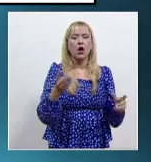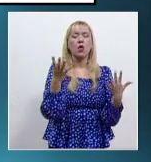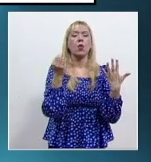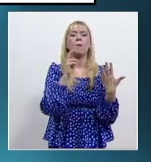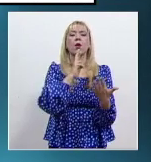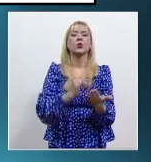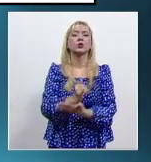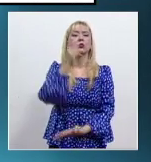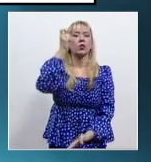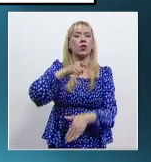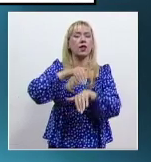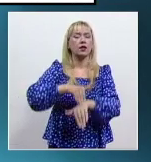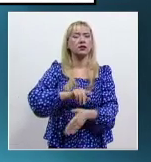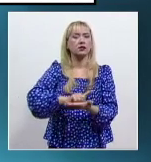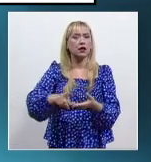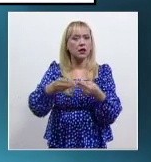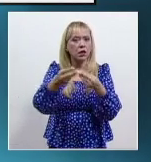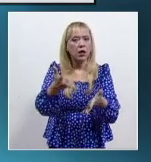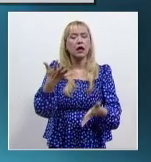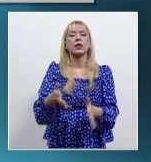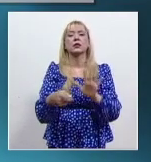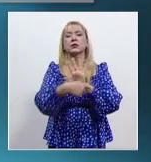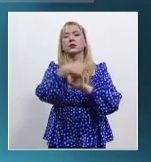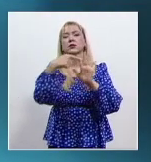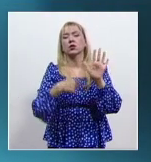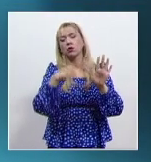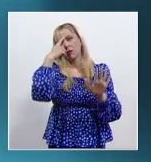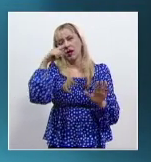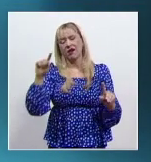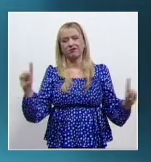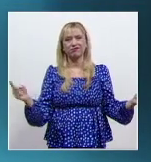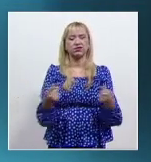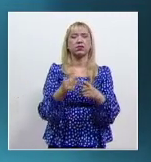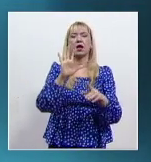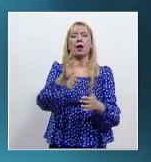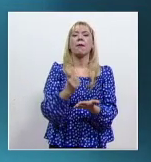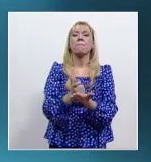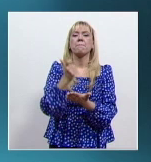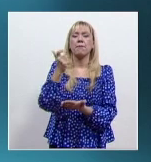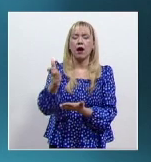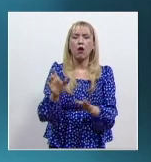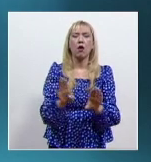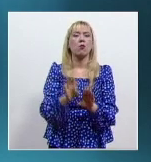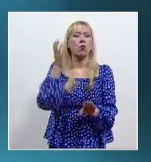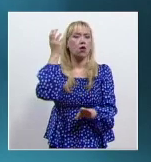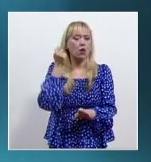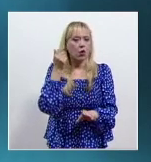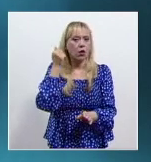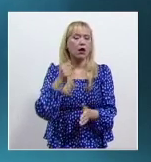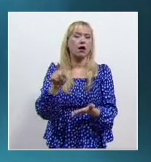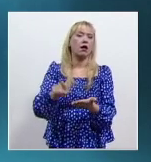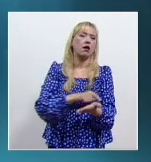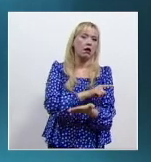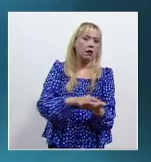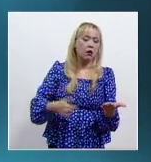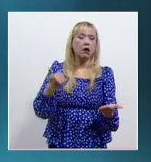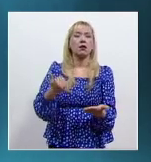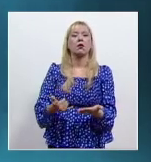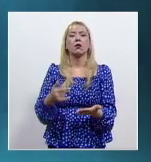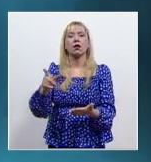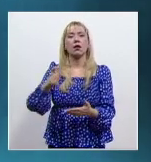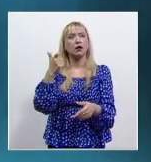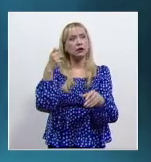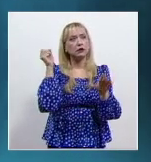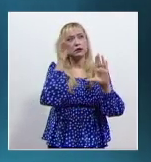tesis aisladas relacionadas con acciones de pago de lo indebido, suspensión en el juicio de amparo y devolución de aportaciones voluntarias de